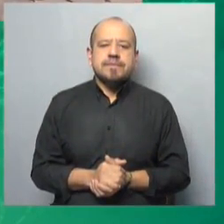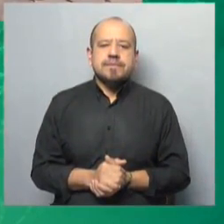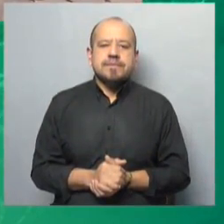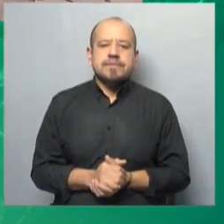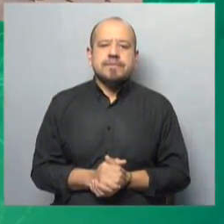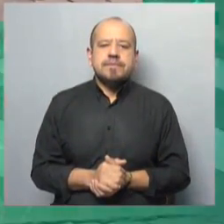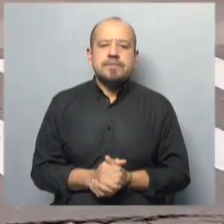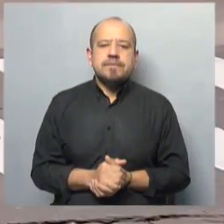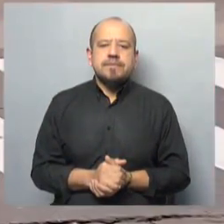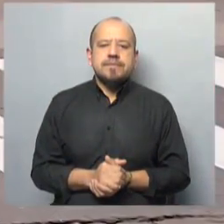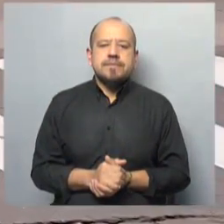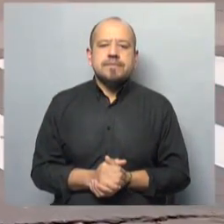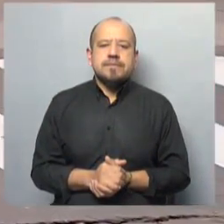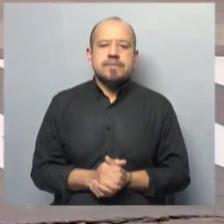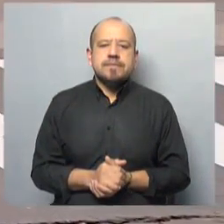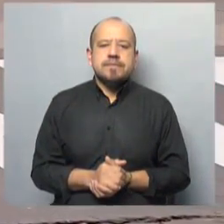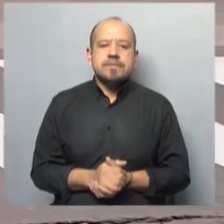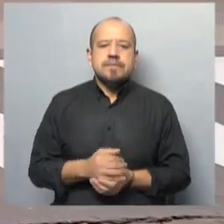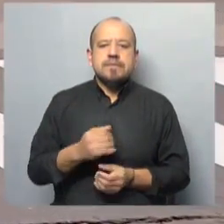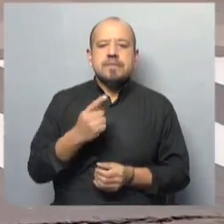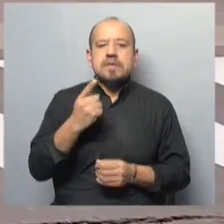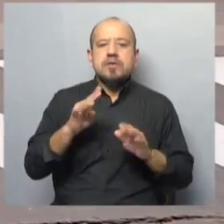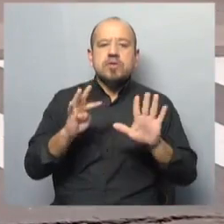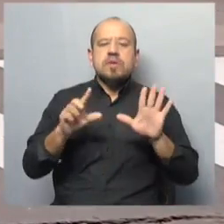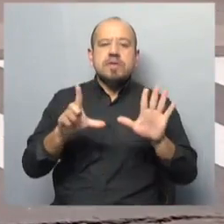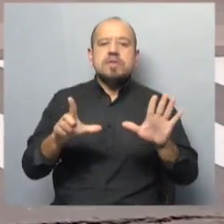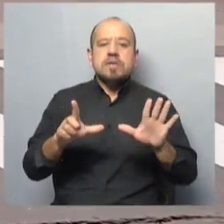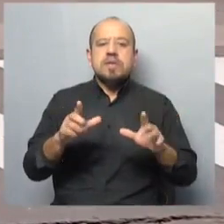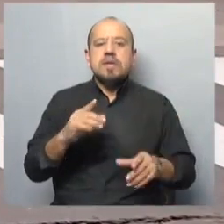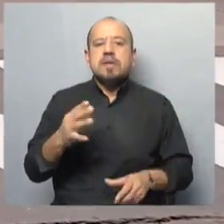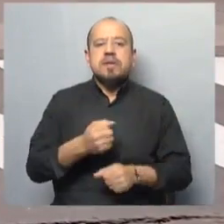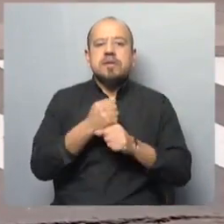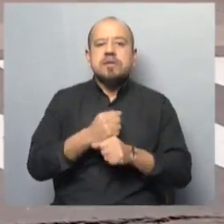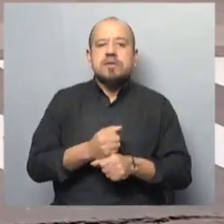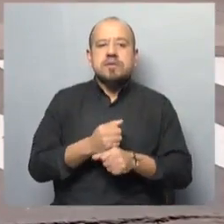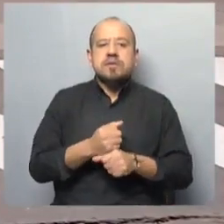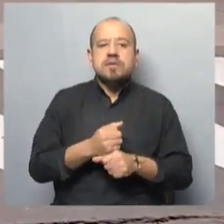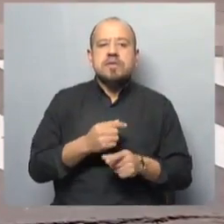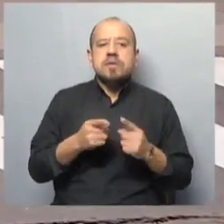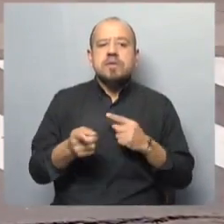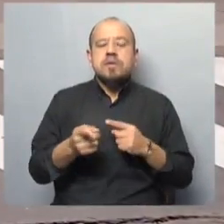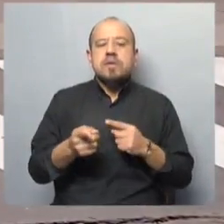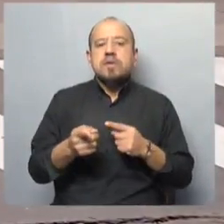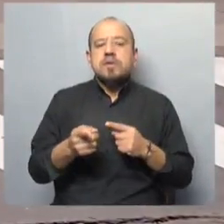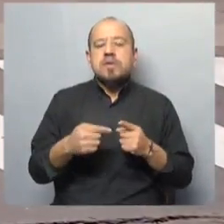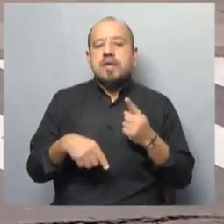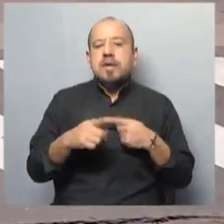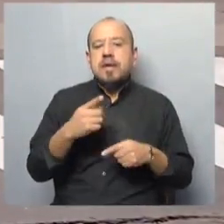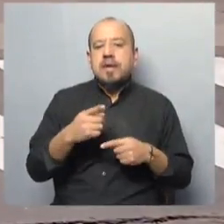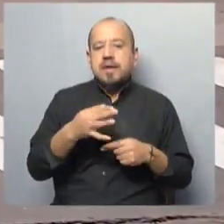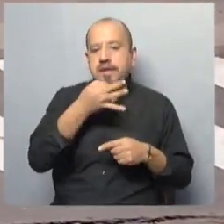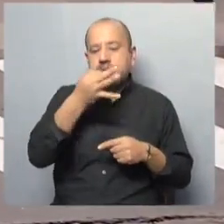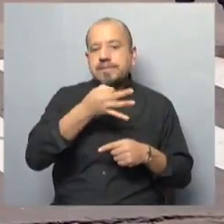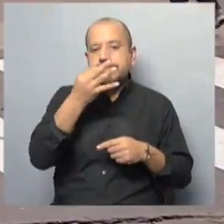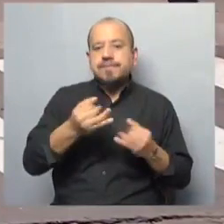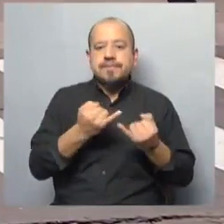Muy bien, mediodía, Rosina. 197 aniversario de la Declaratoria de la Independencia, con actos aquí en Florida desde las